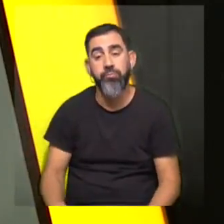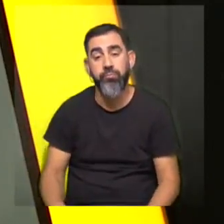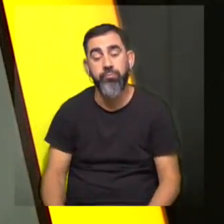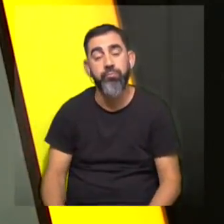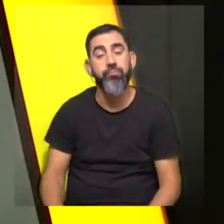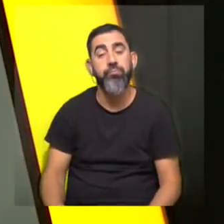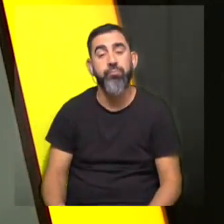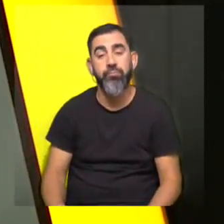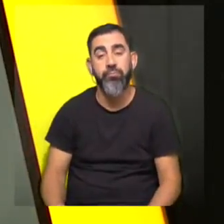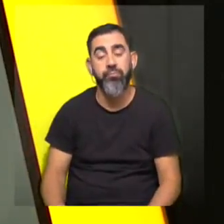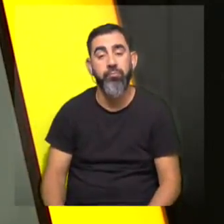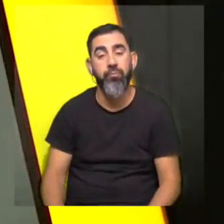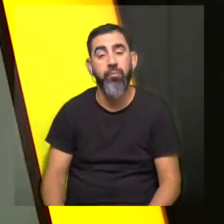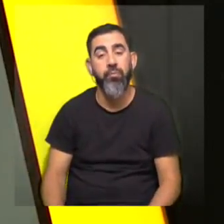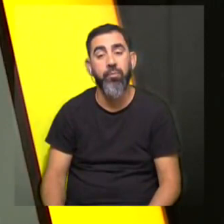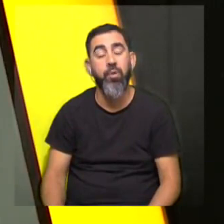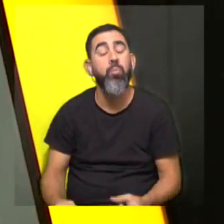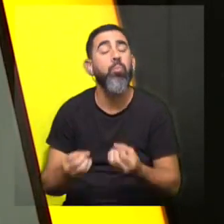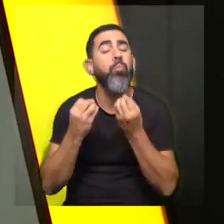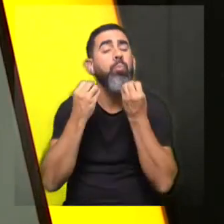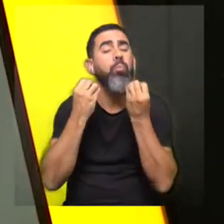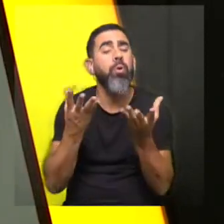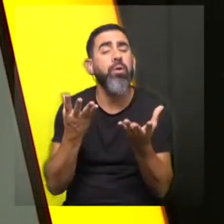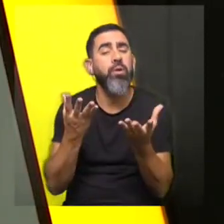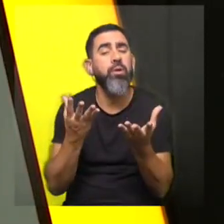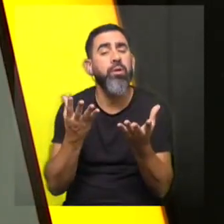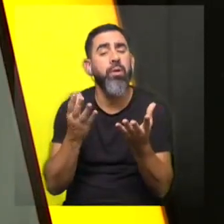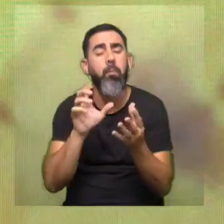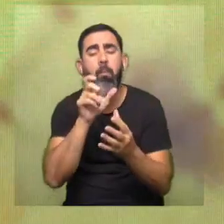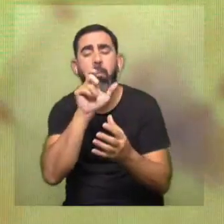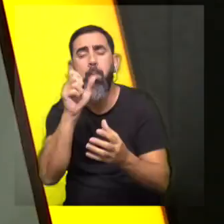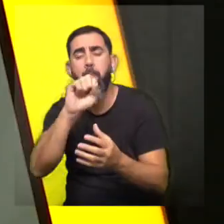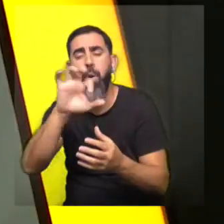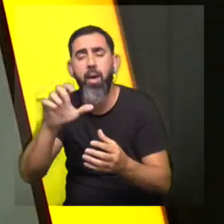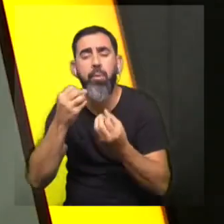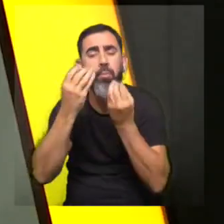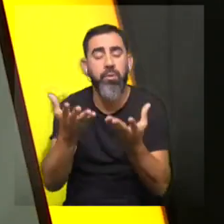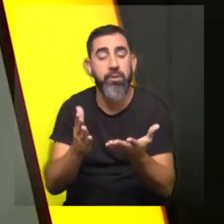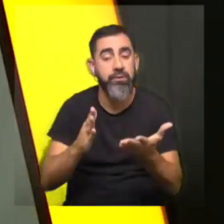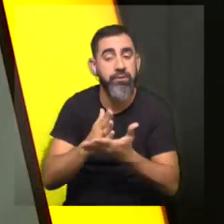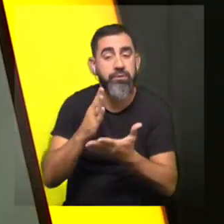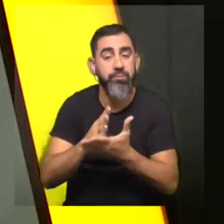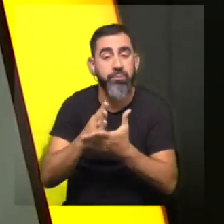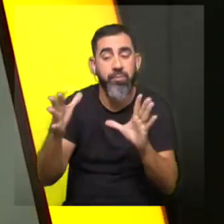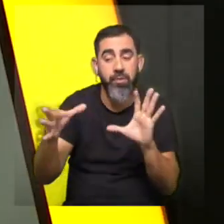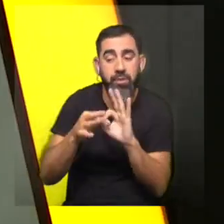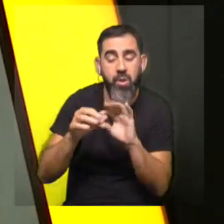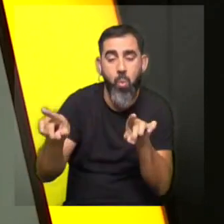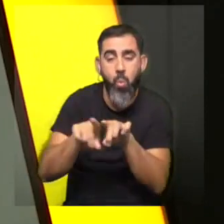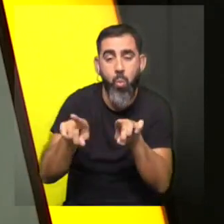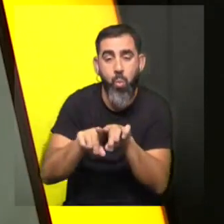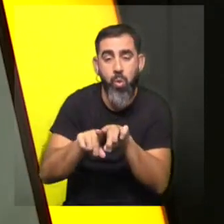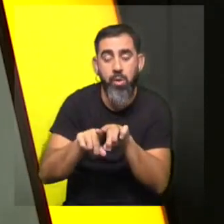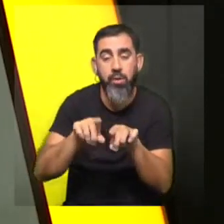citosina y guanina. ¿Por qué el trabalenguas? Sí. Porque en realidad siempre se unen igual. Siempre la